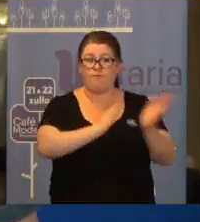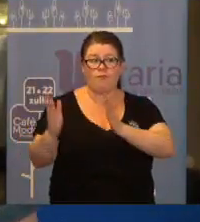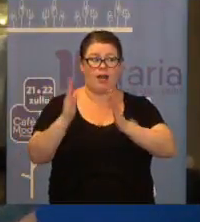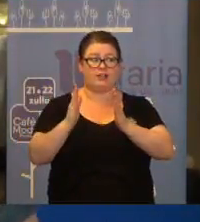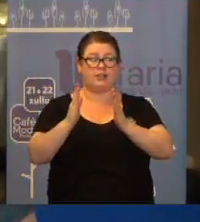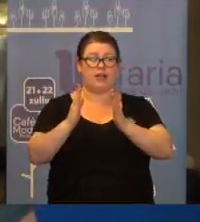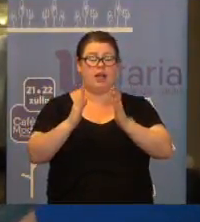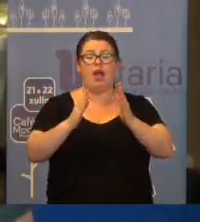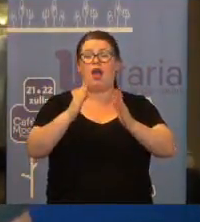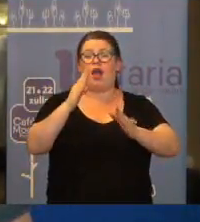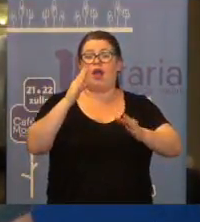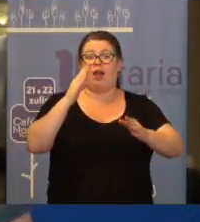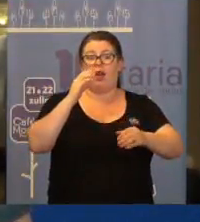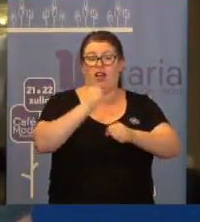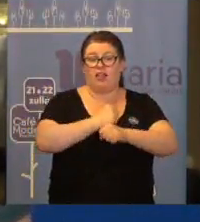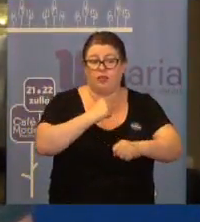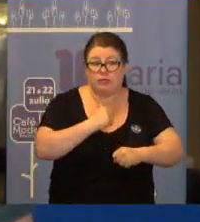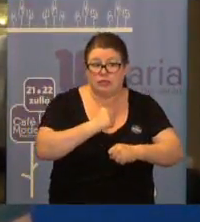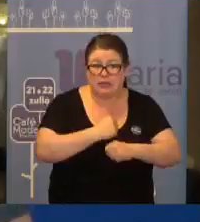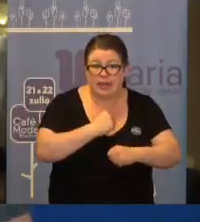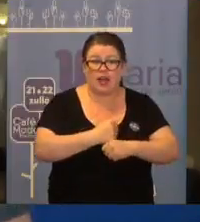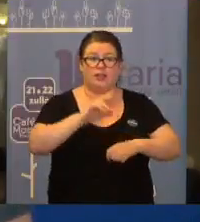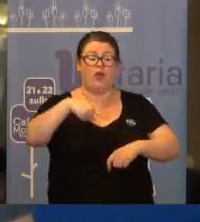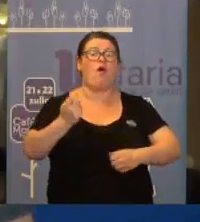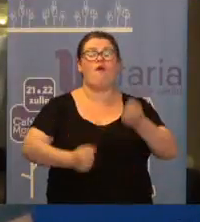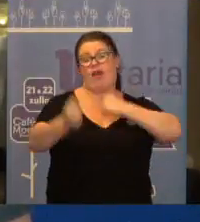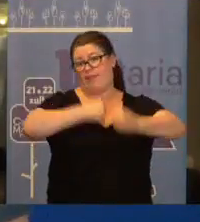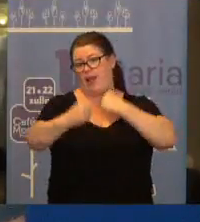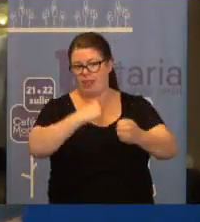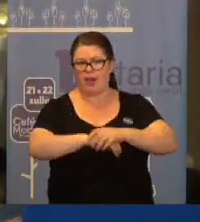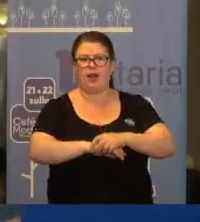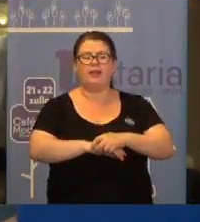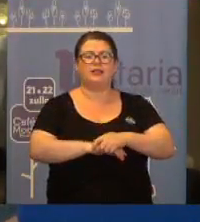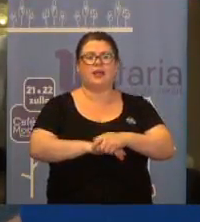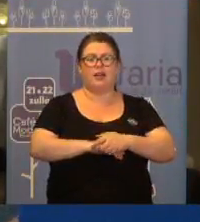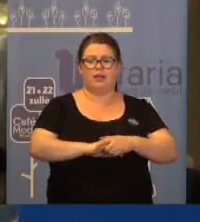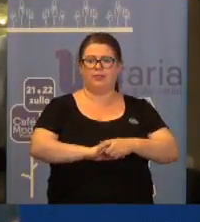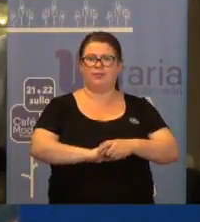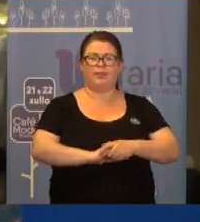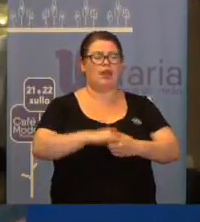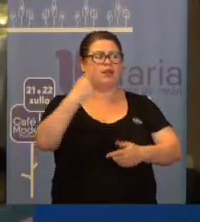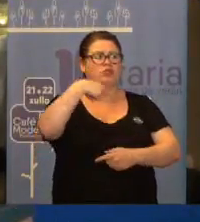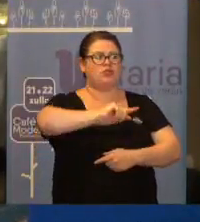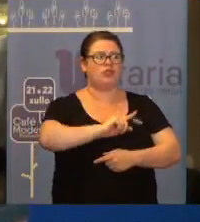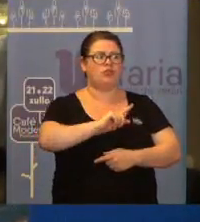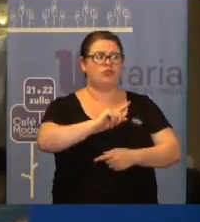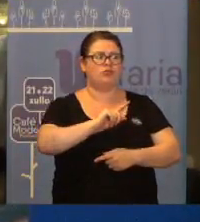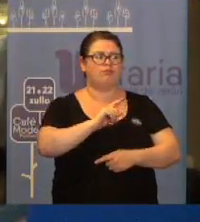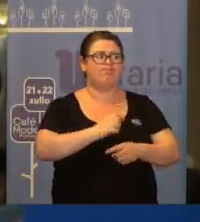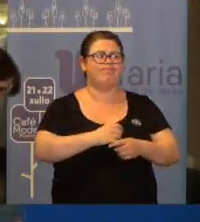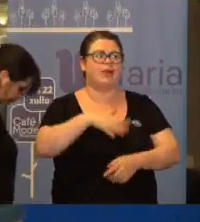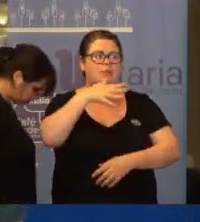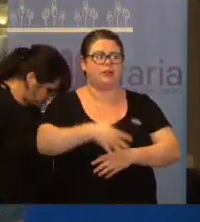mercantil ou industrial, sino na súa fase financiera. E ese capitalismo o que está xenerando é un horizonte